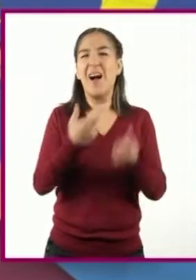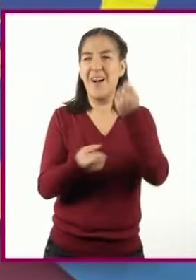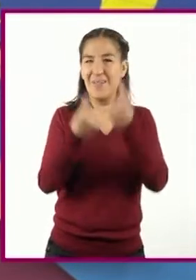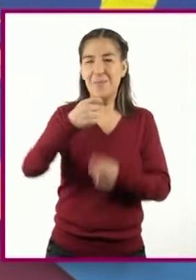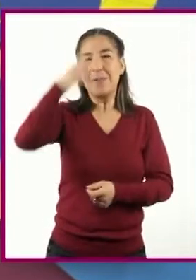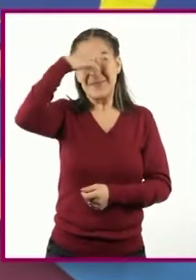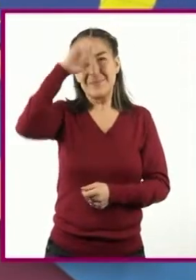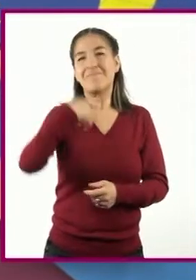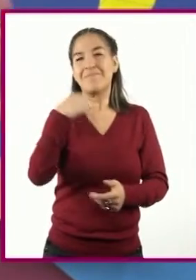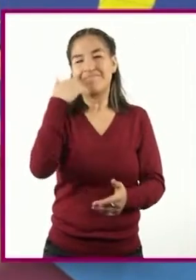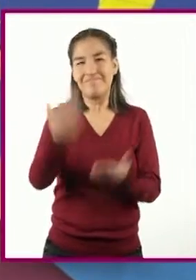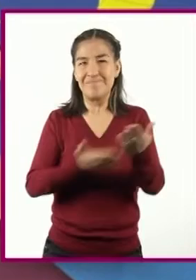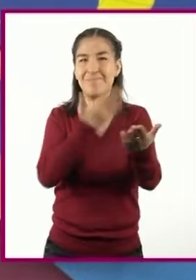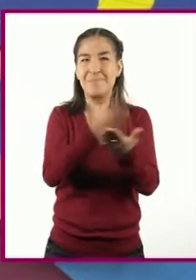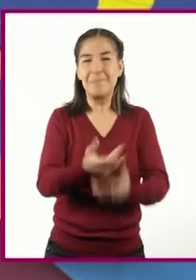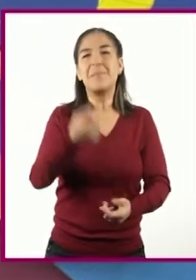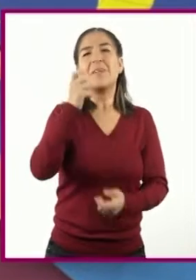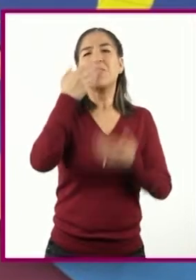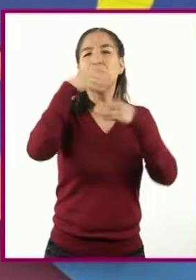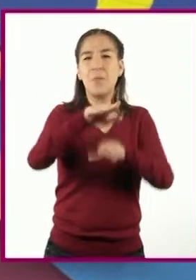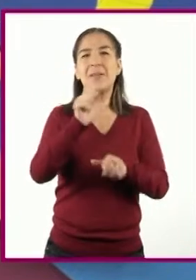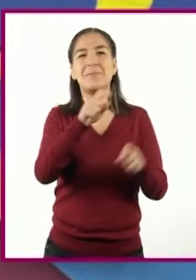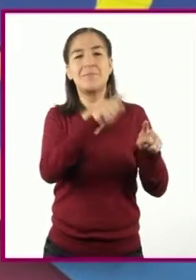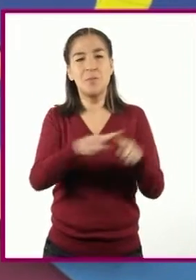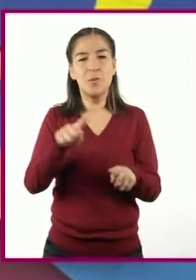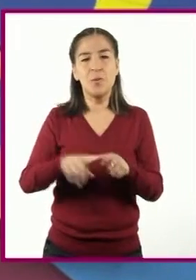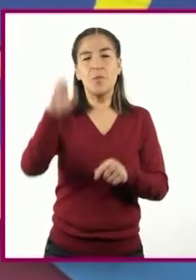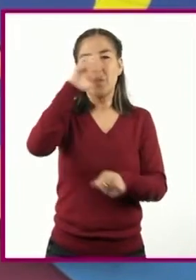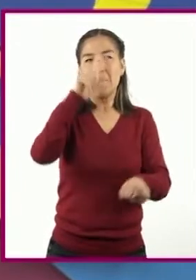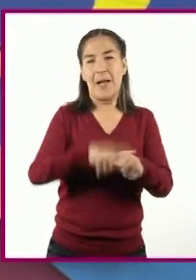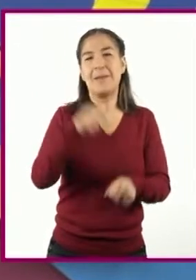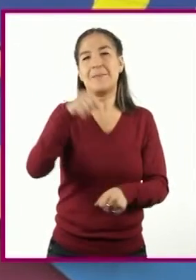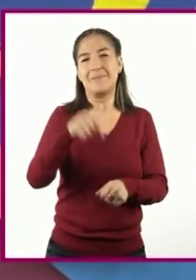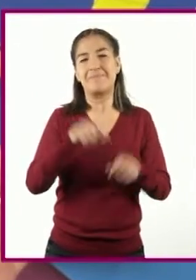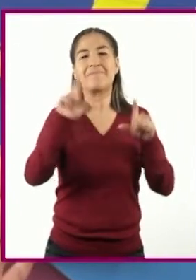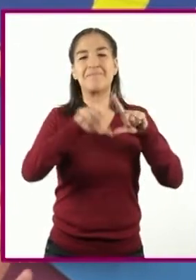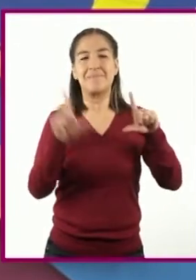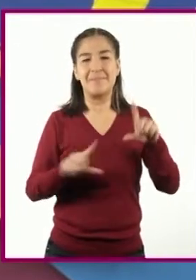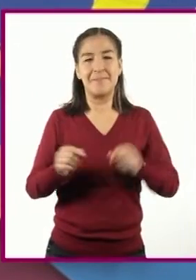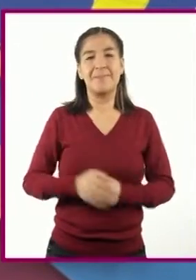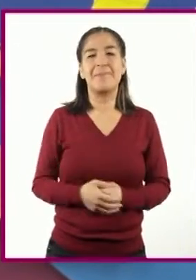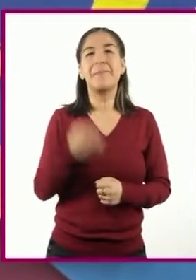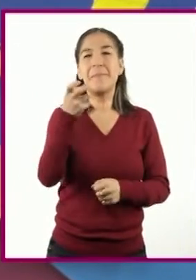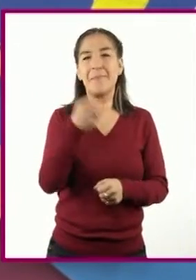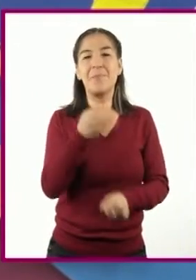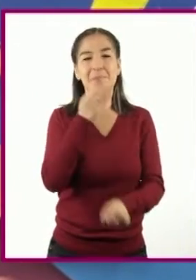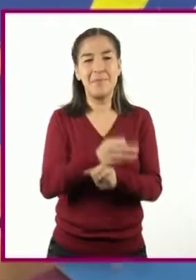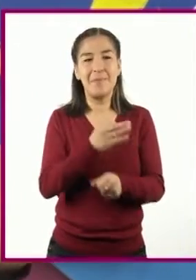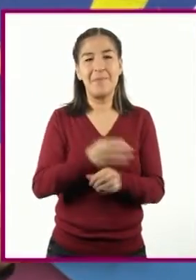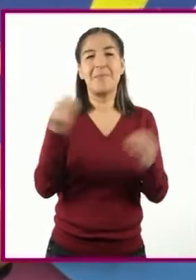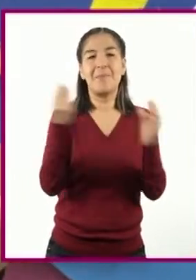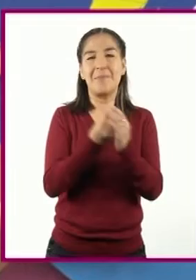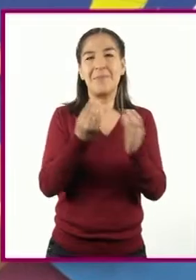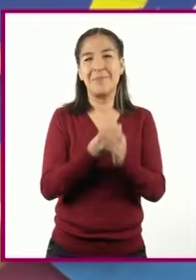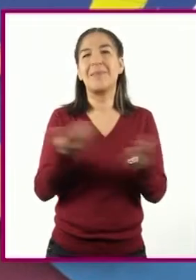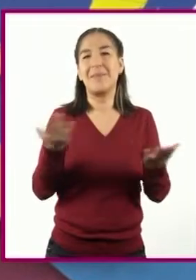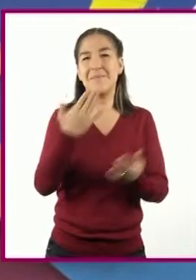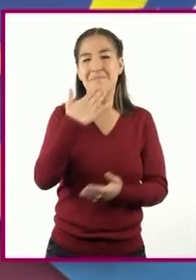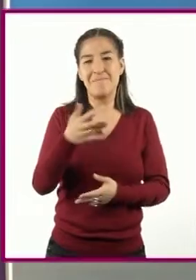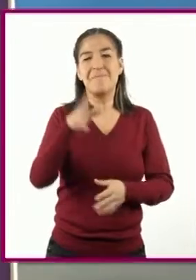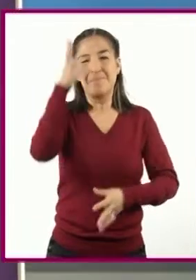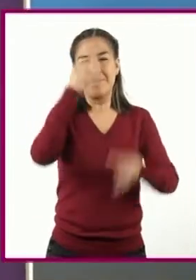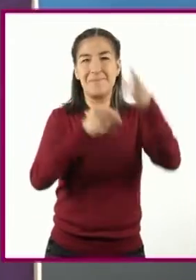experiencias que les quiero compartir sobre la multiculturalidad en nuestro país. Sin duda, será una sesión muy